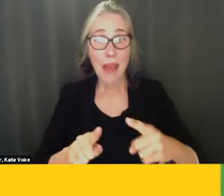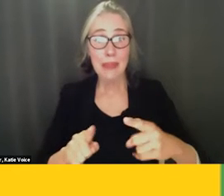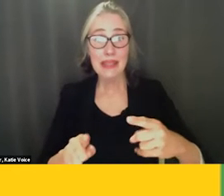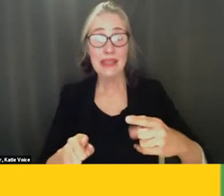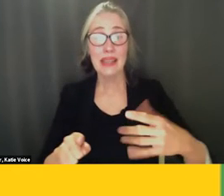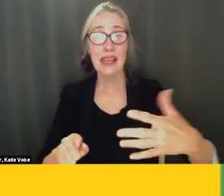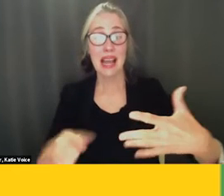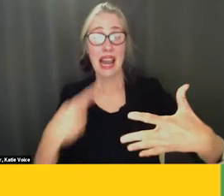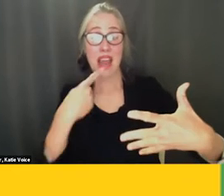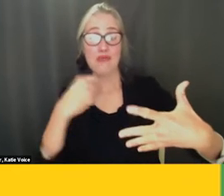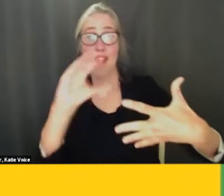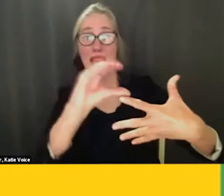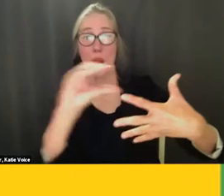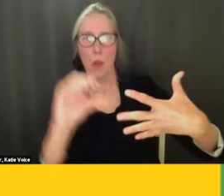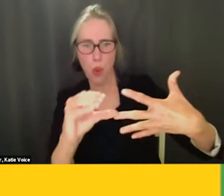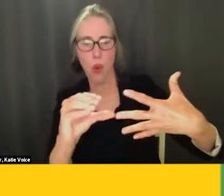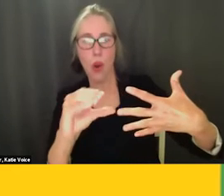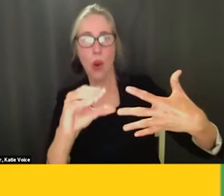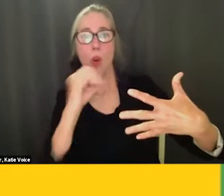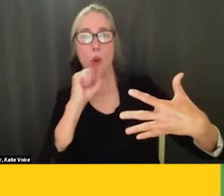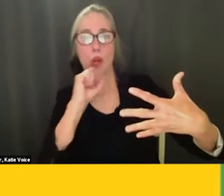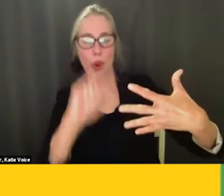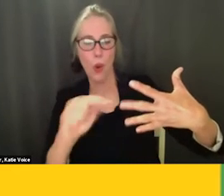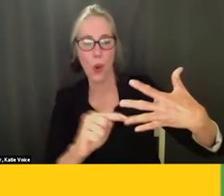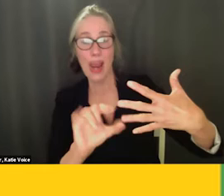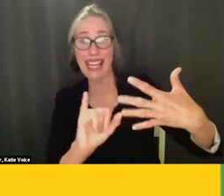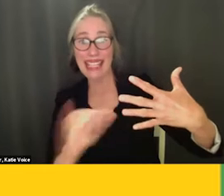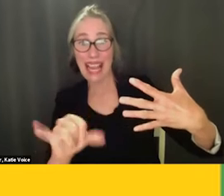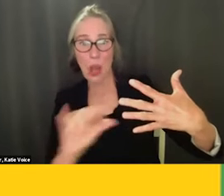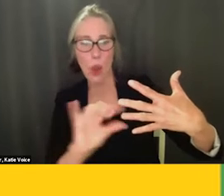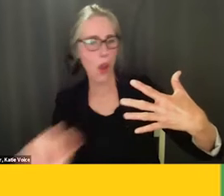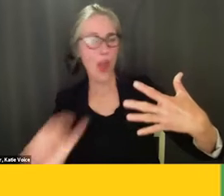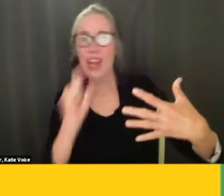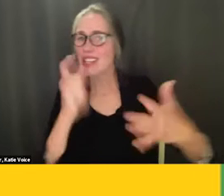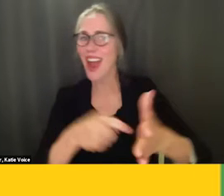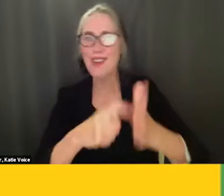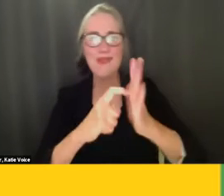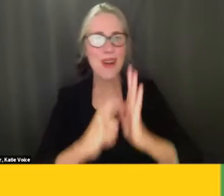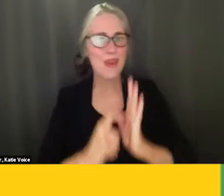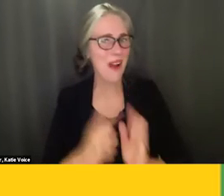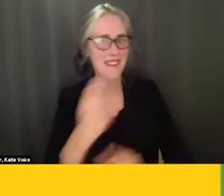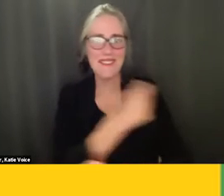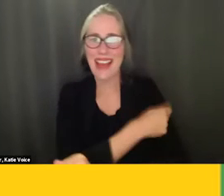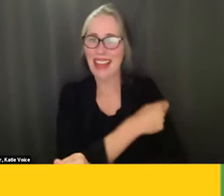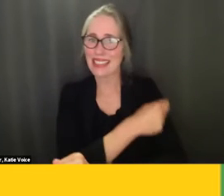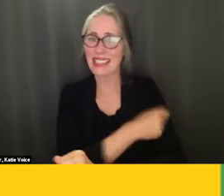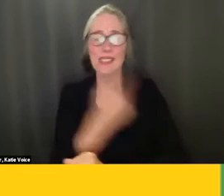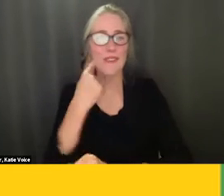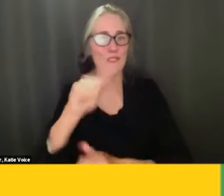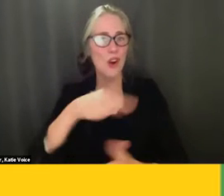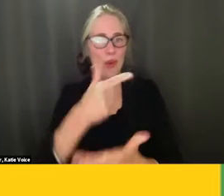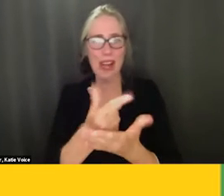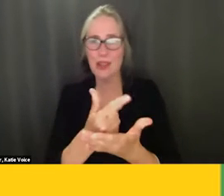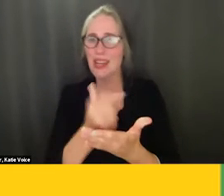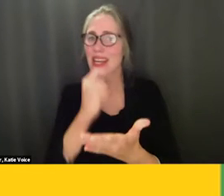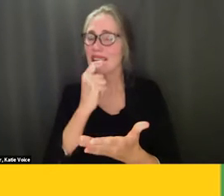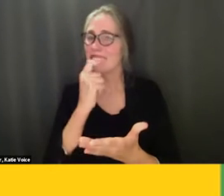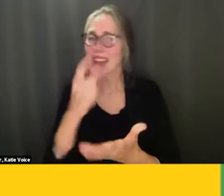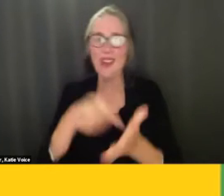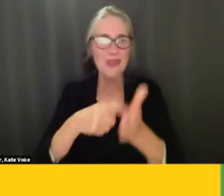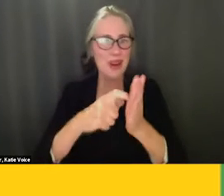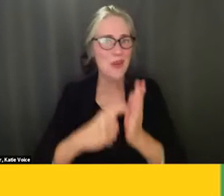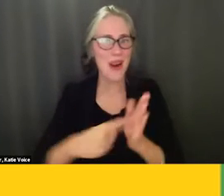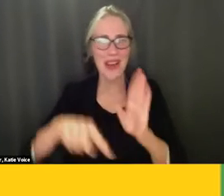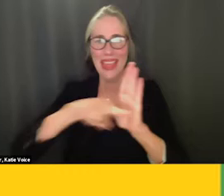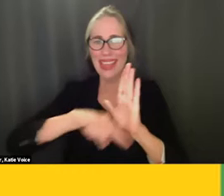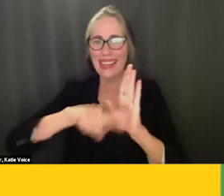nuestras graduaciones de preparatoria no van a requerir pruebas de vacuna o exámenes negativos, como está indicado aquí,